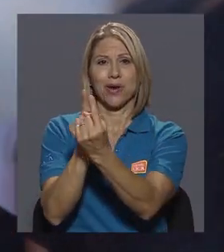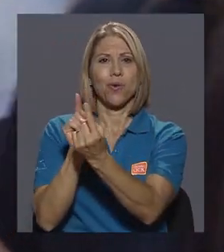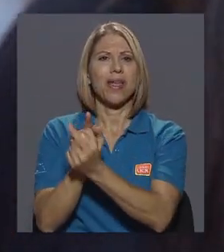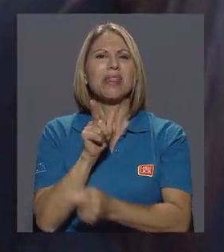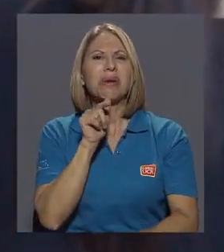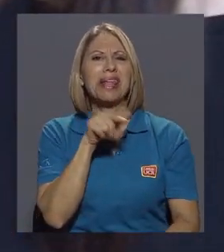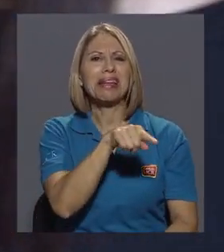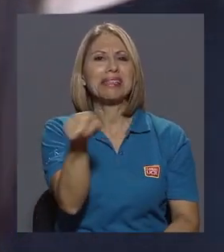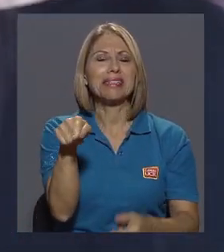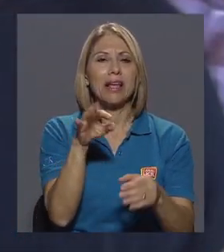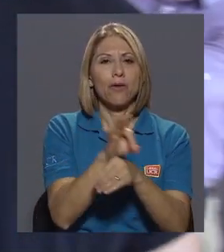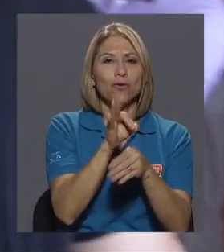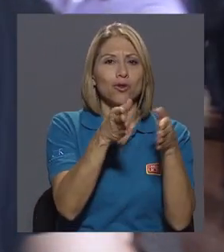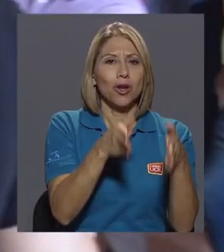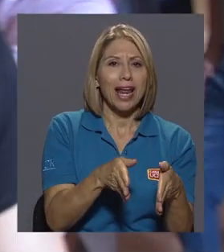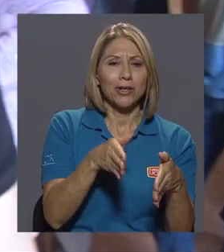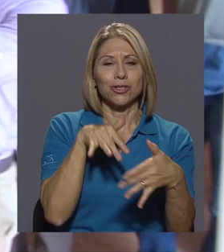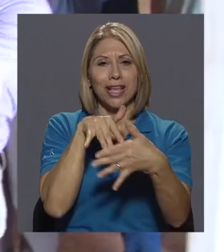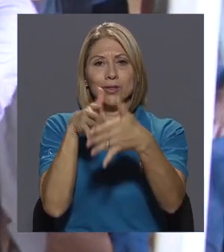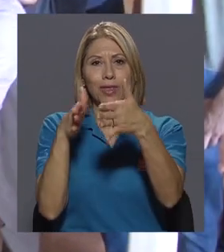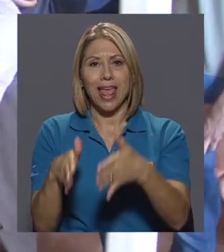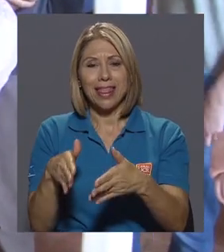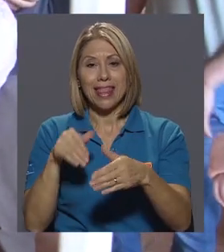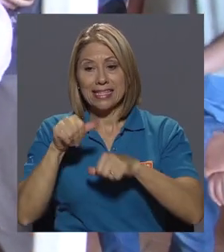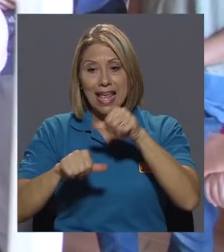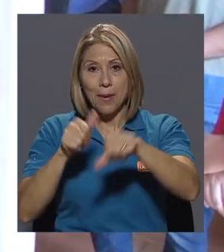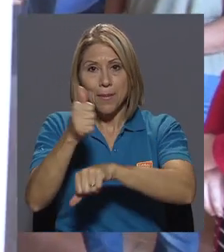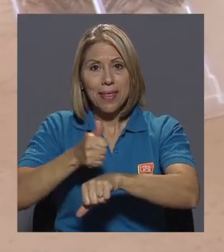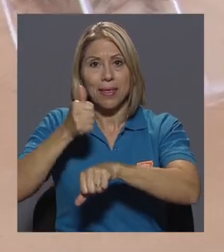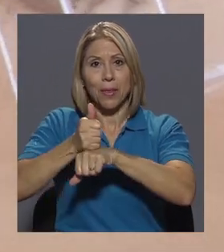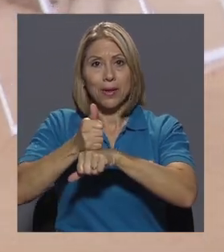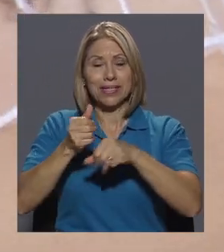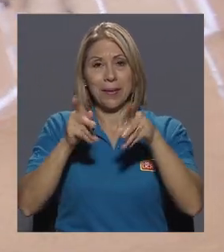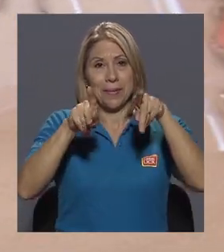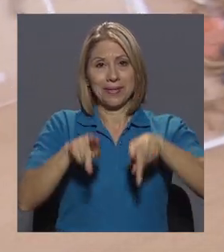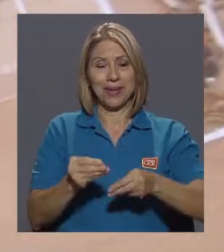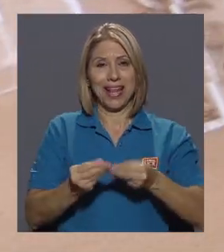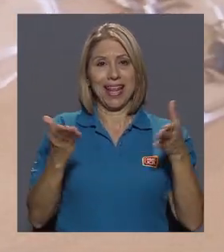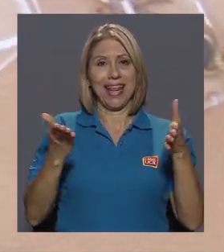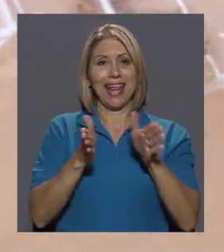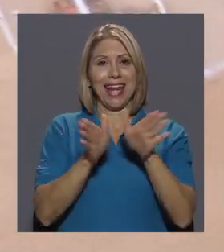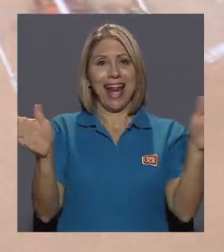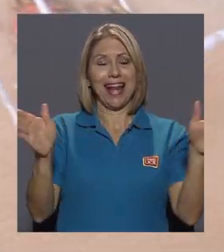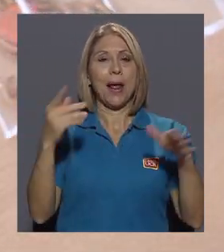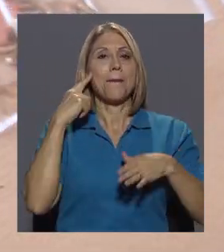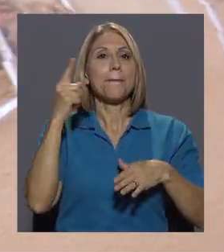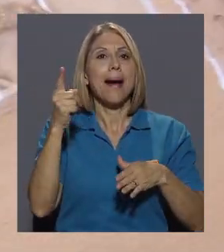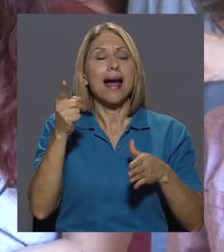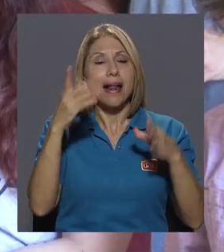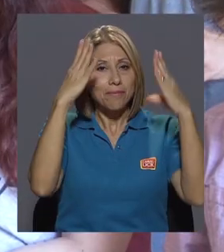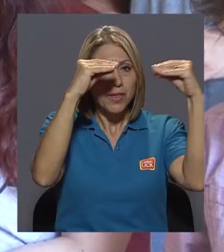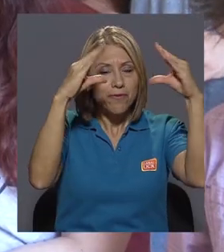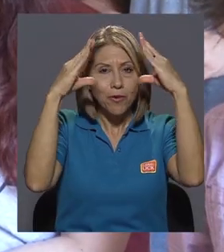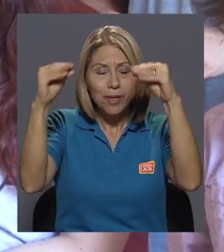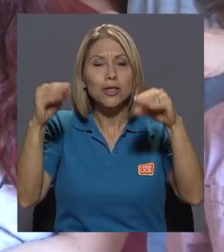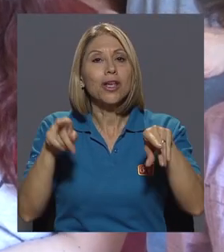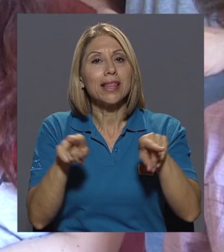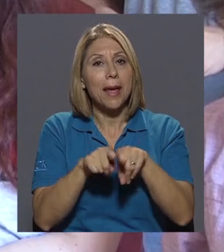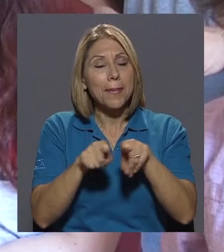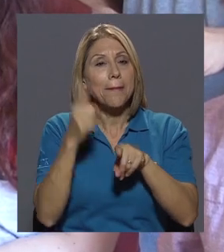funcionarios, estudiantes, emprendedores y público en general para ofrecer información sobre los insectos y